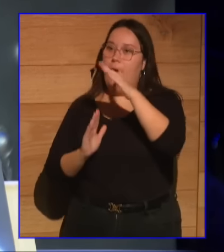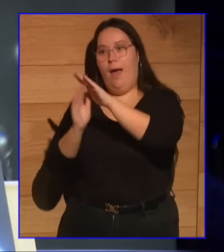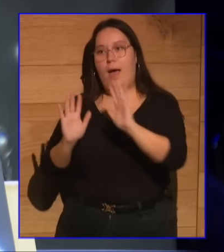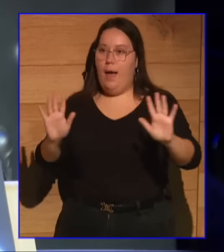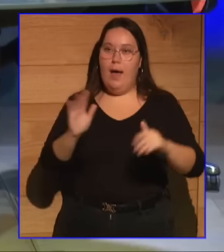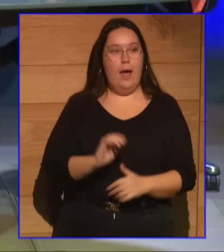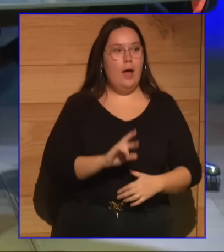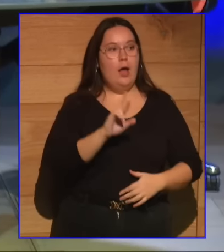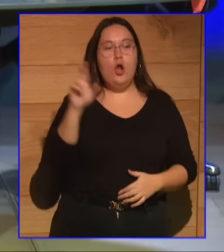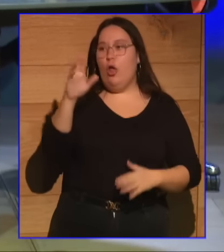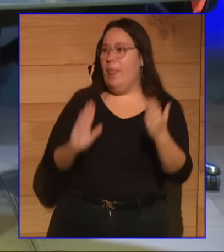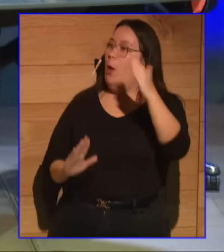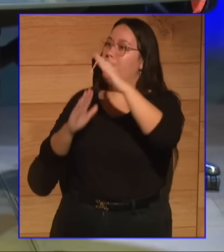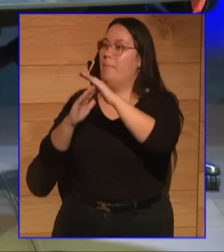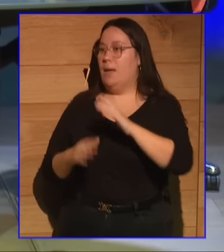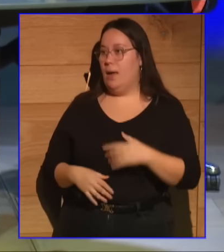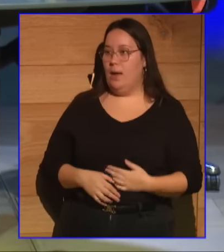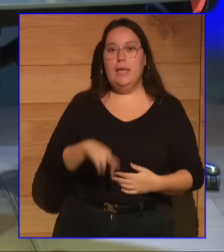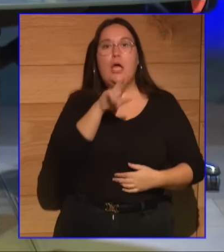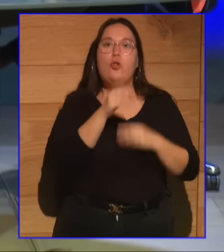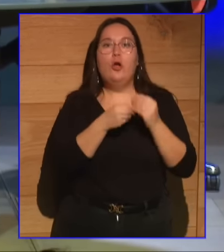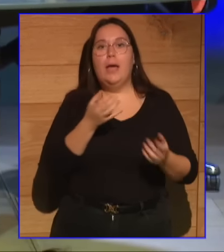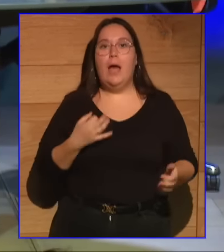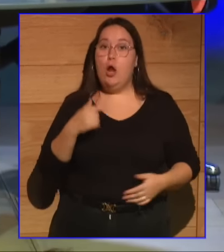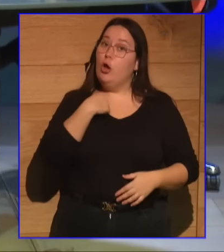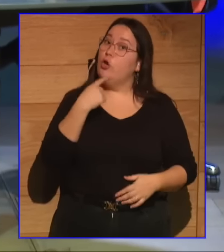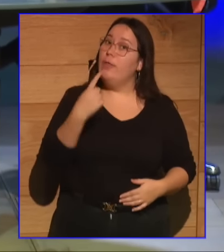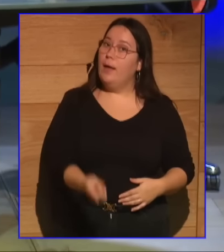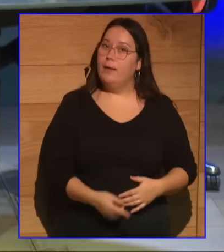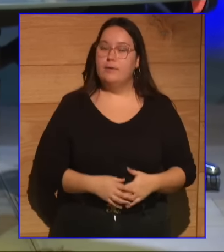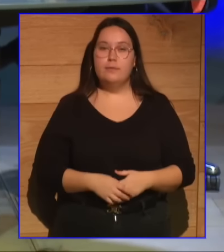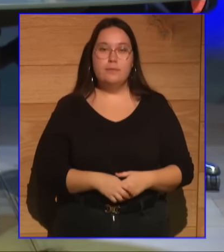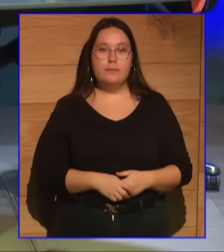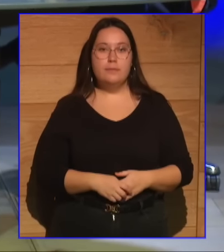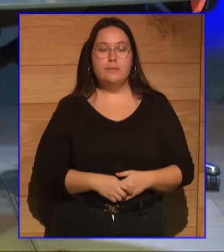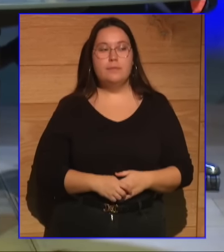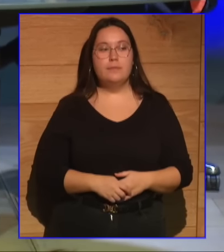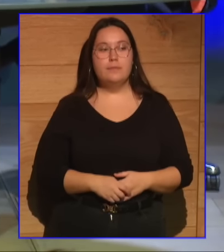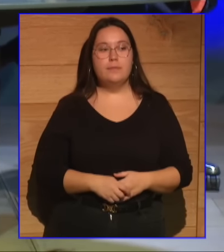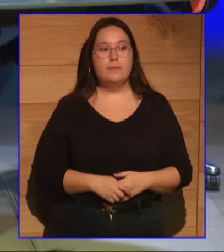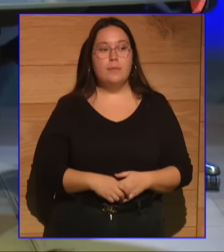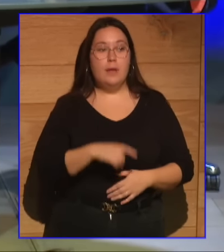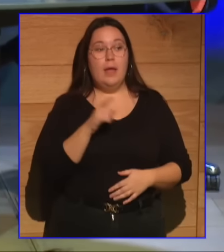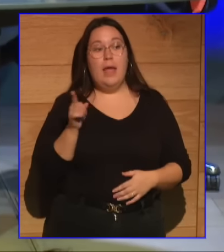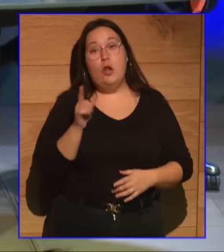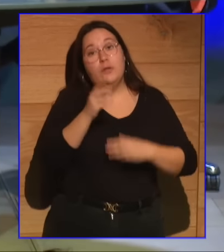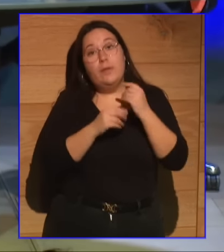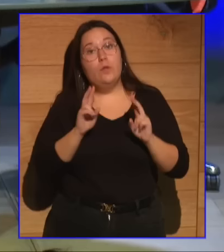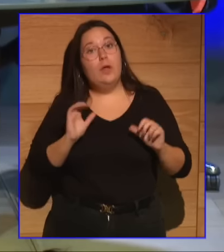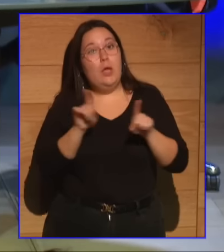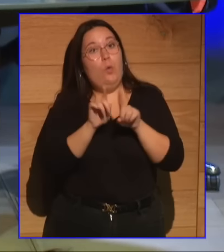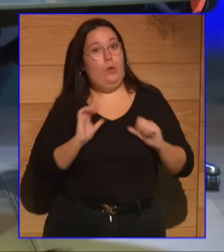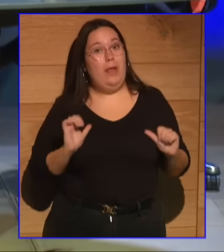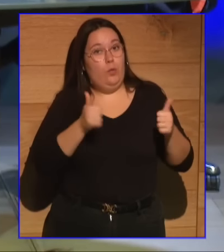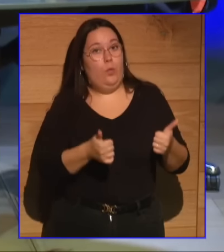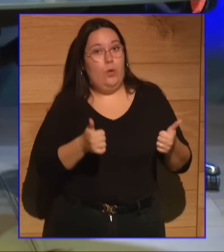Rodrigo, para. Rodrigo, ¿qué tiene que hacer Rodrigo? ¡Lo que yo diga! Que él lo estaba haciendo como introducción